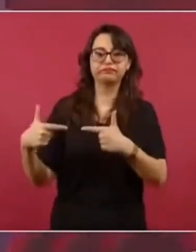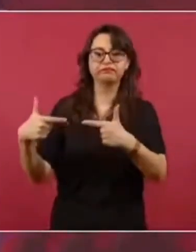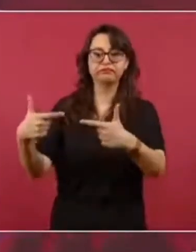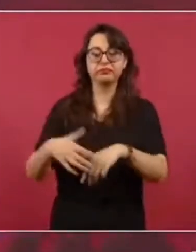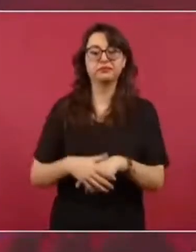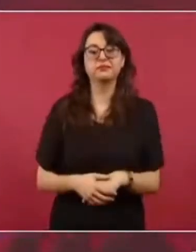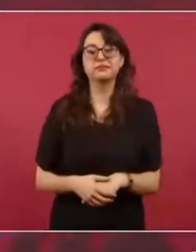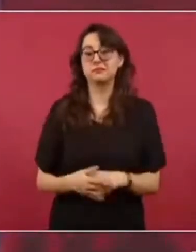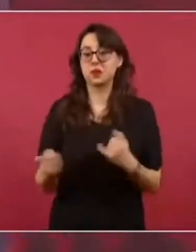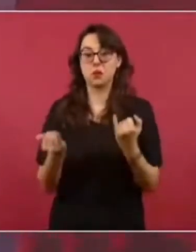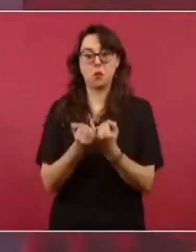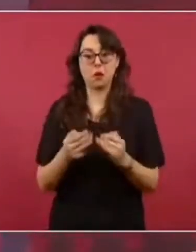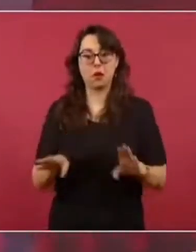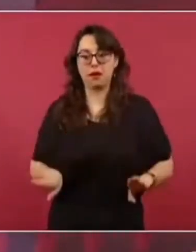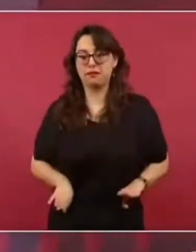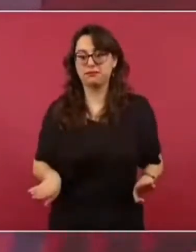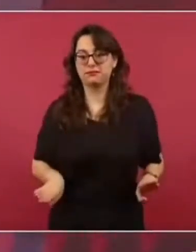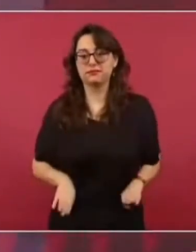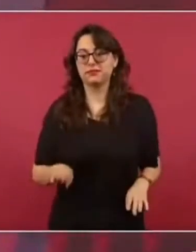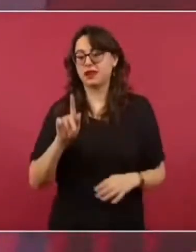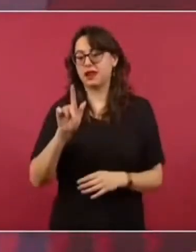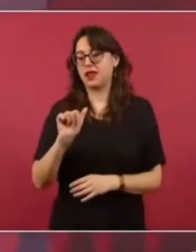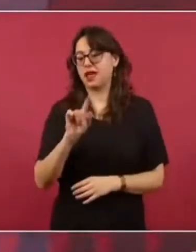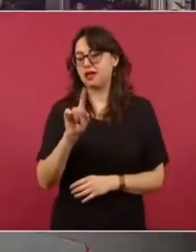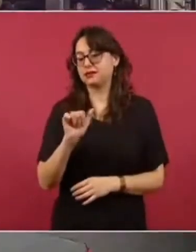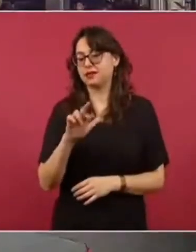Lázaro Cárdenas